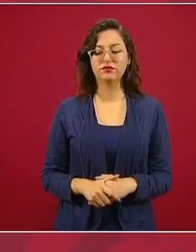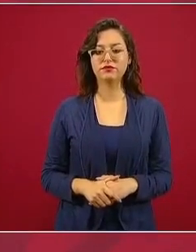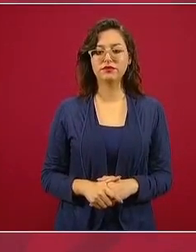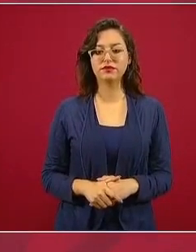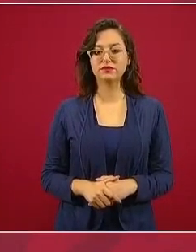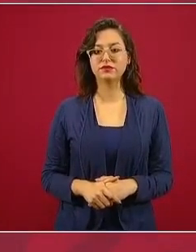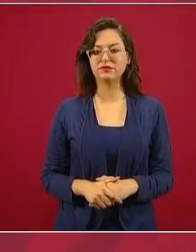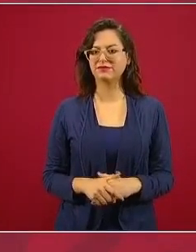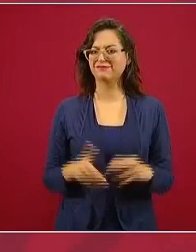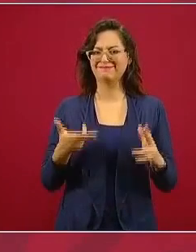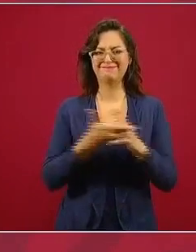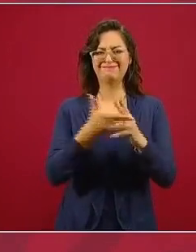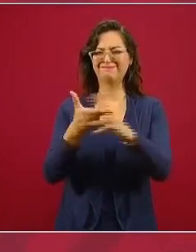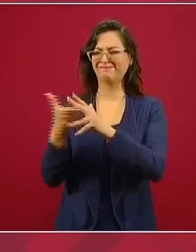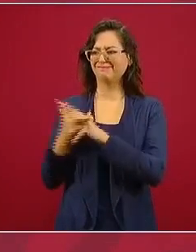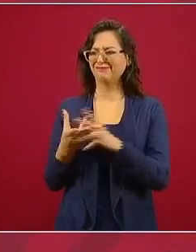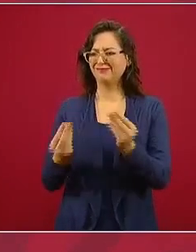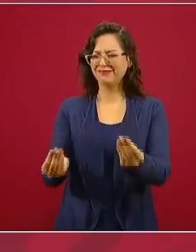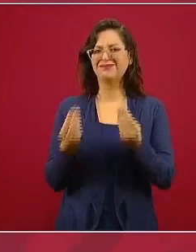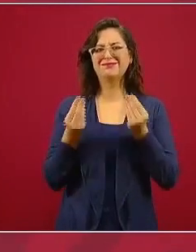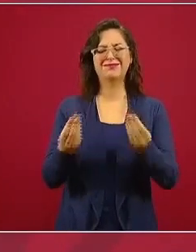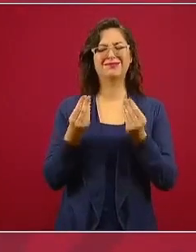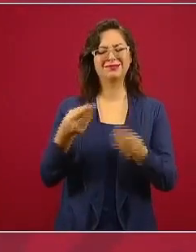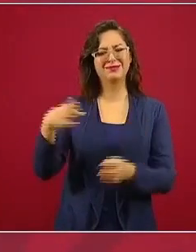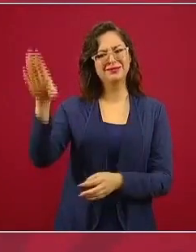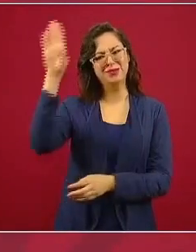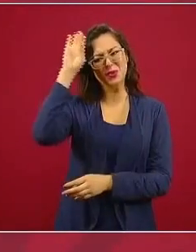Son muchos homicidios.